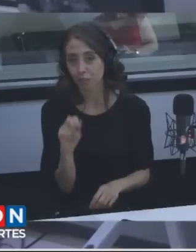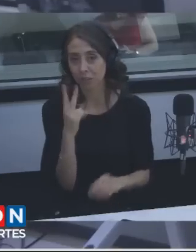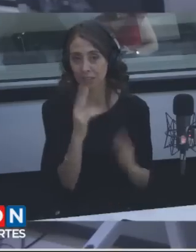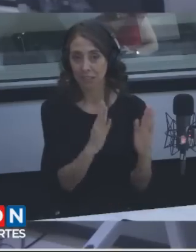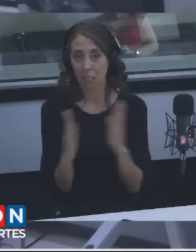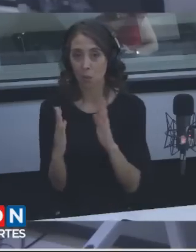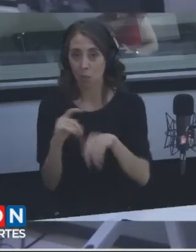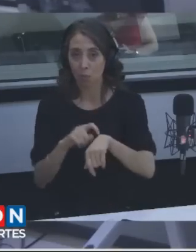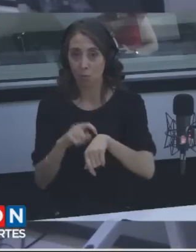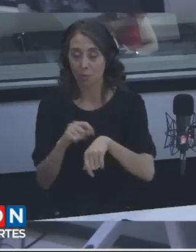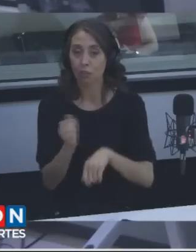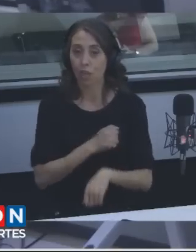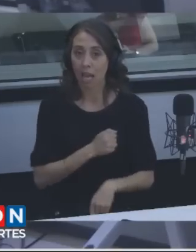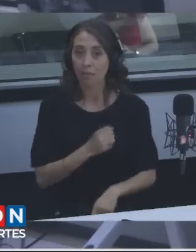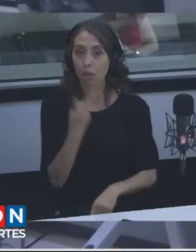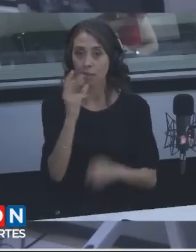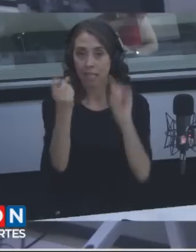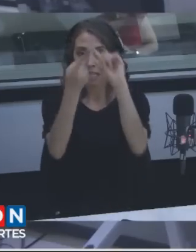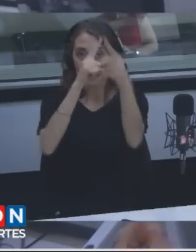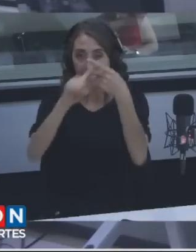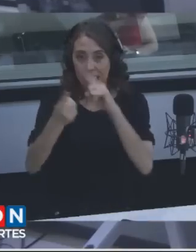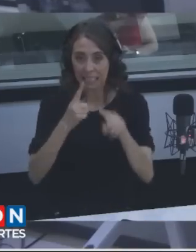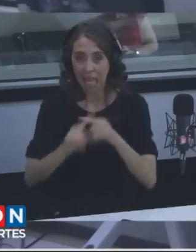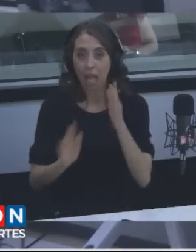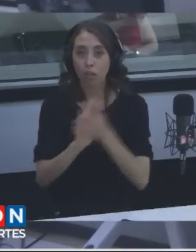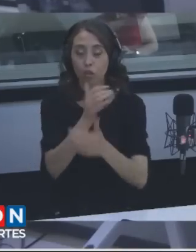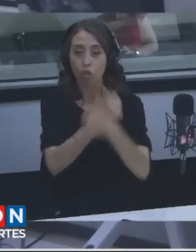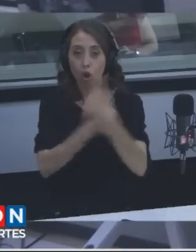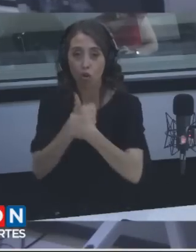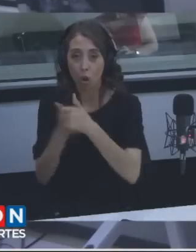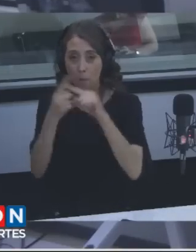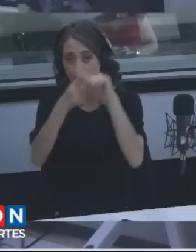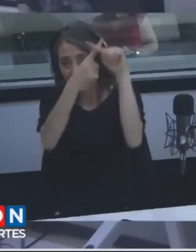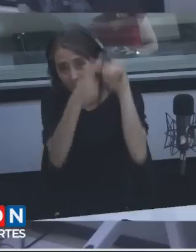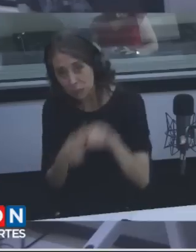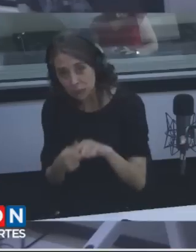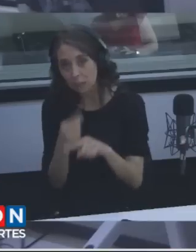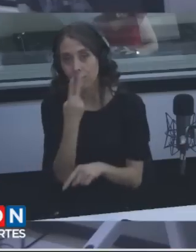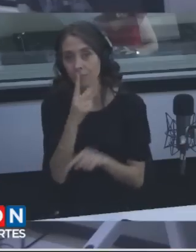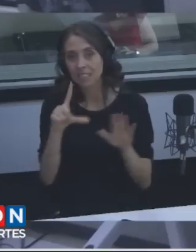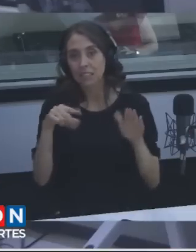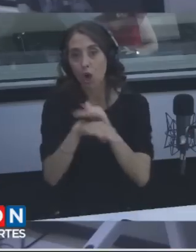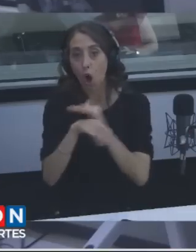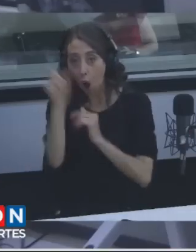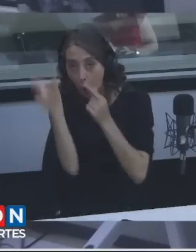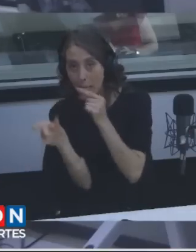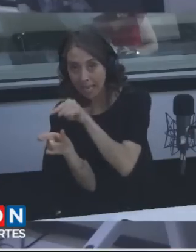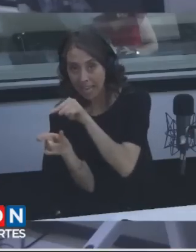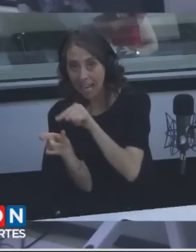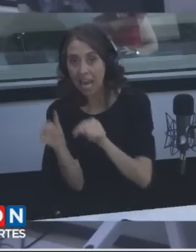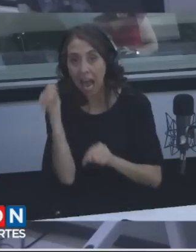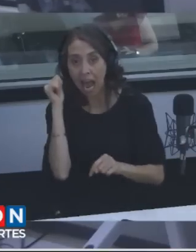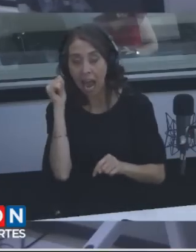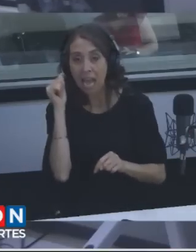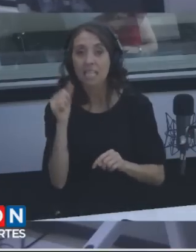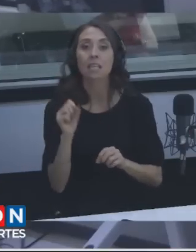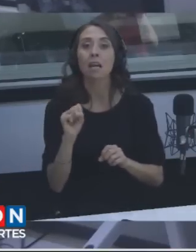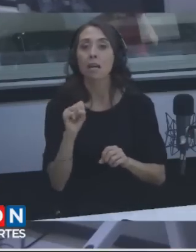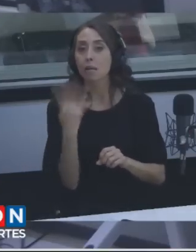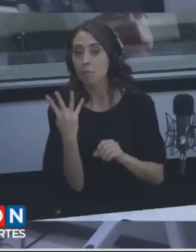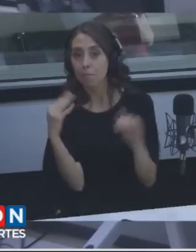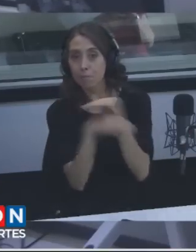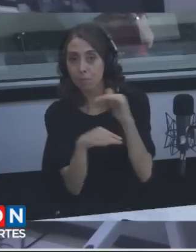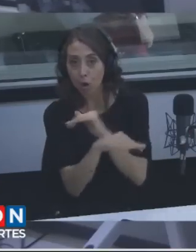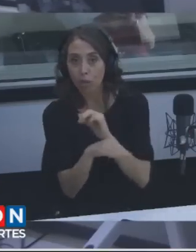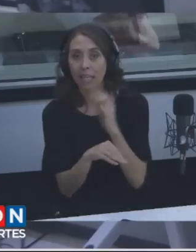en la Católica, son 30 partidos en todas las competiciones. Suma 27 goles, un póker el de ayer, un triplete,